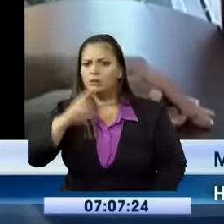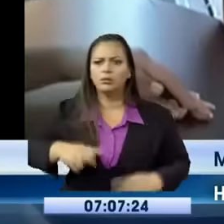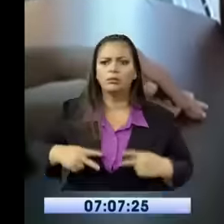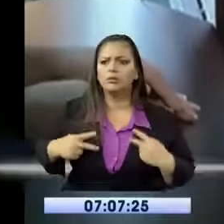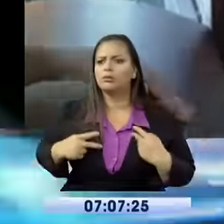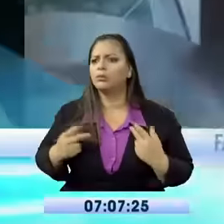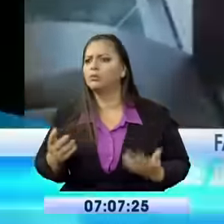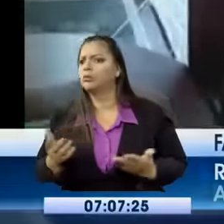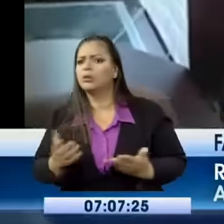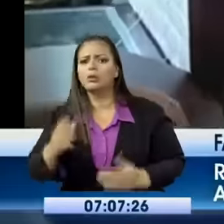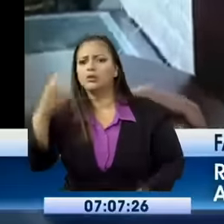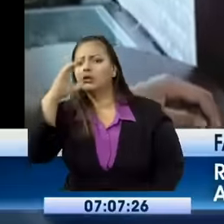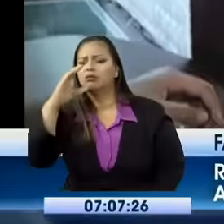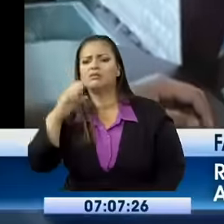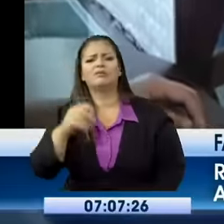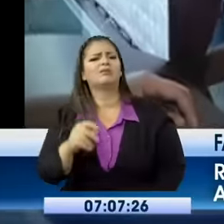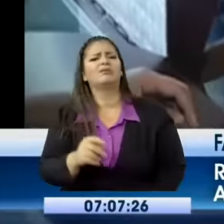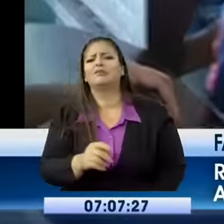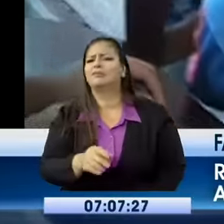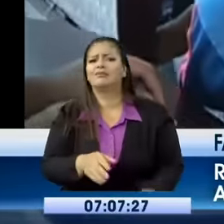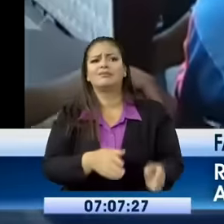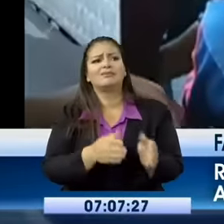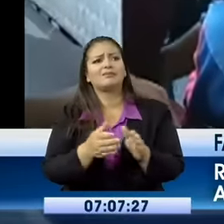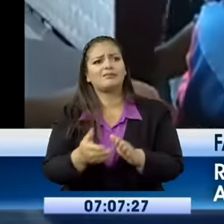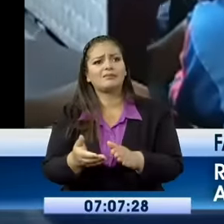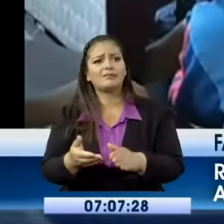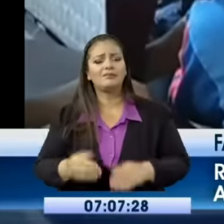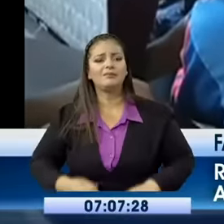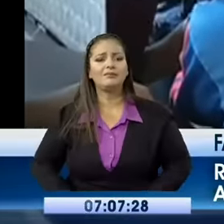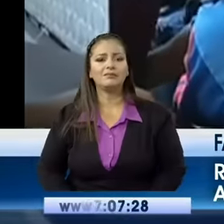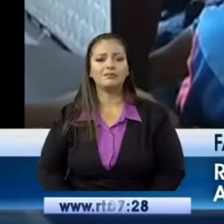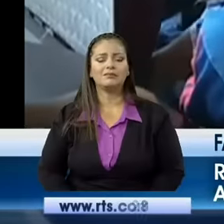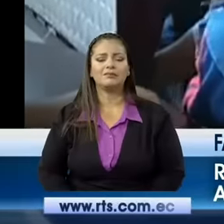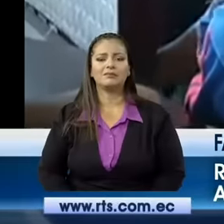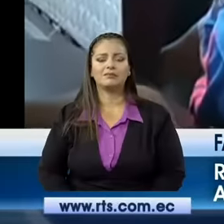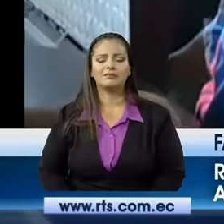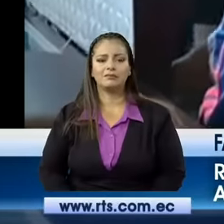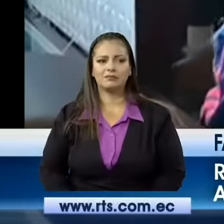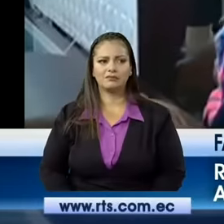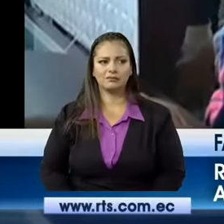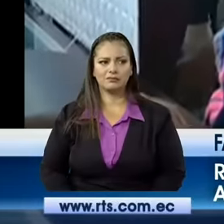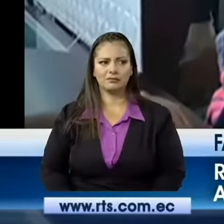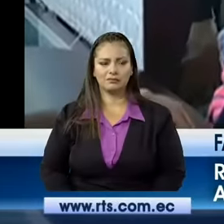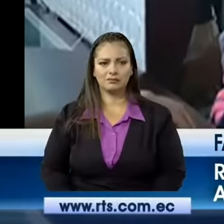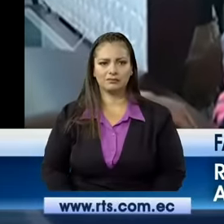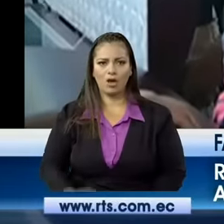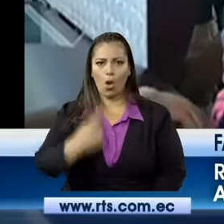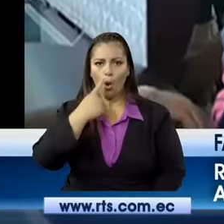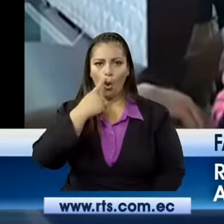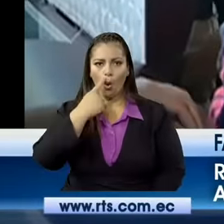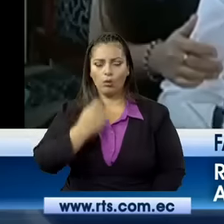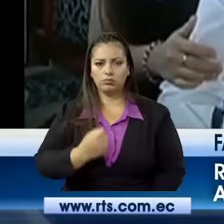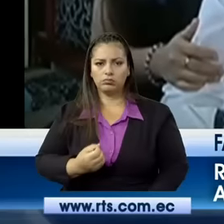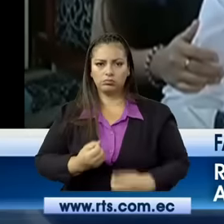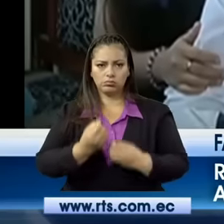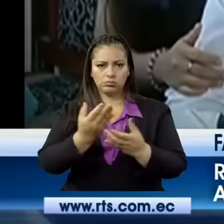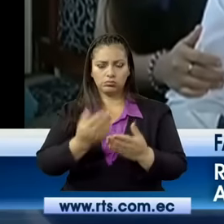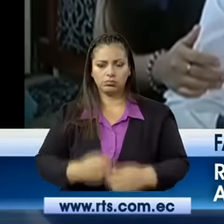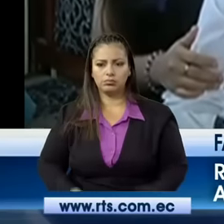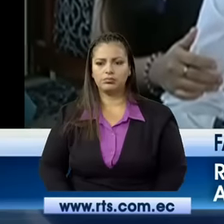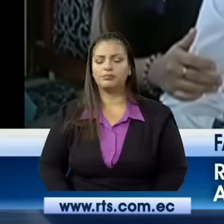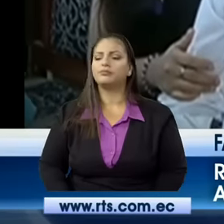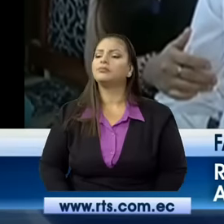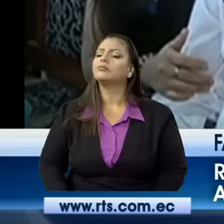aseguró que no olvidará la angustia Que embargó a los suyos al enterarse que la congregación de la que hacía parte su